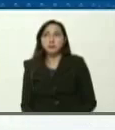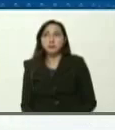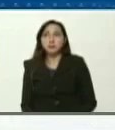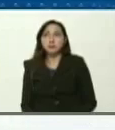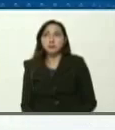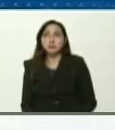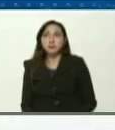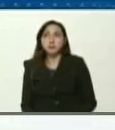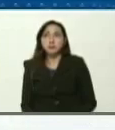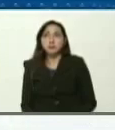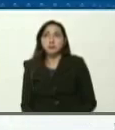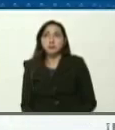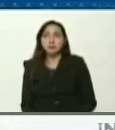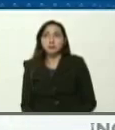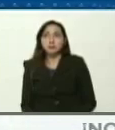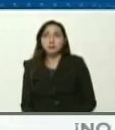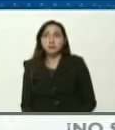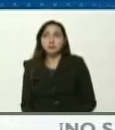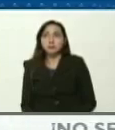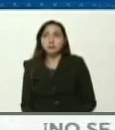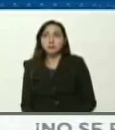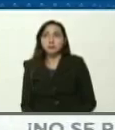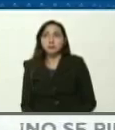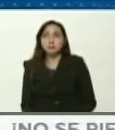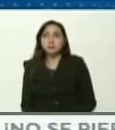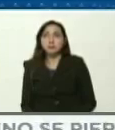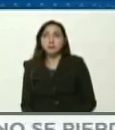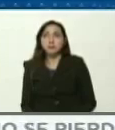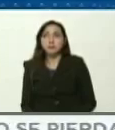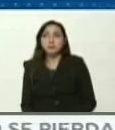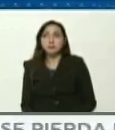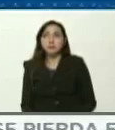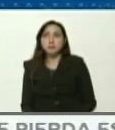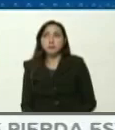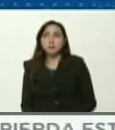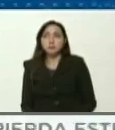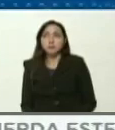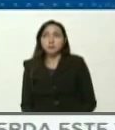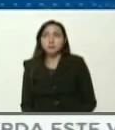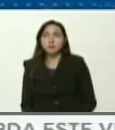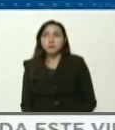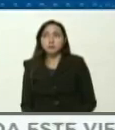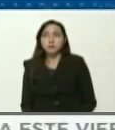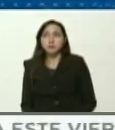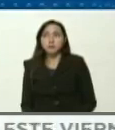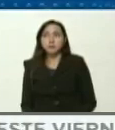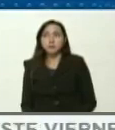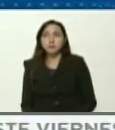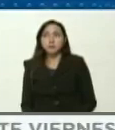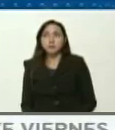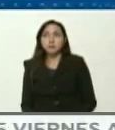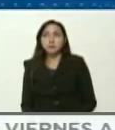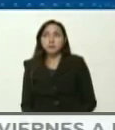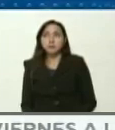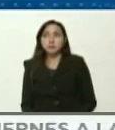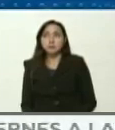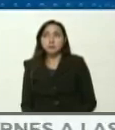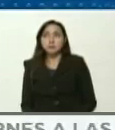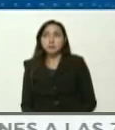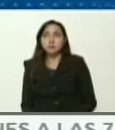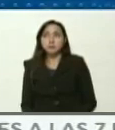pa'l callejón. Golpean los cascos al galopar,